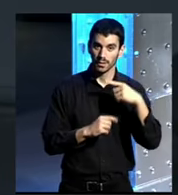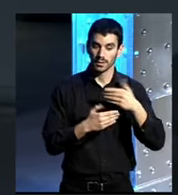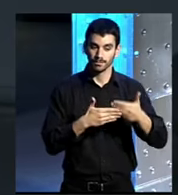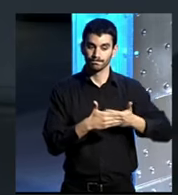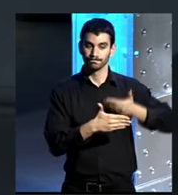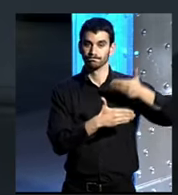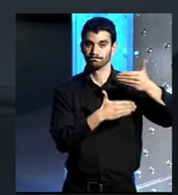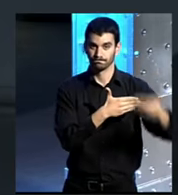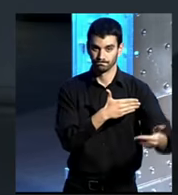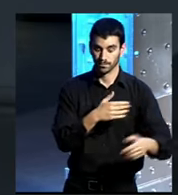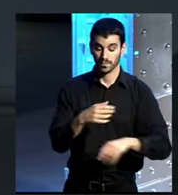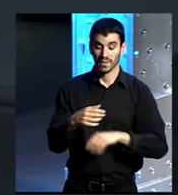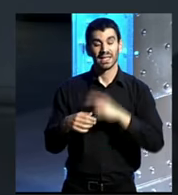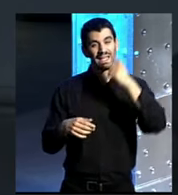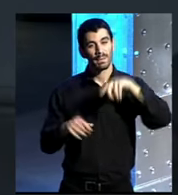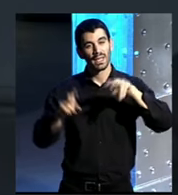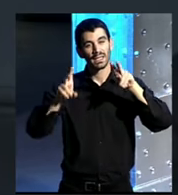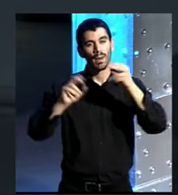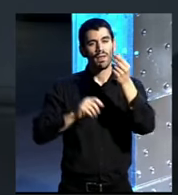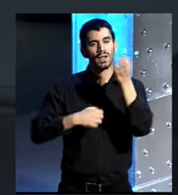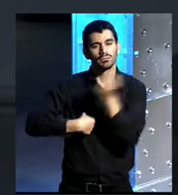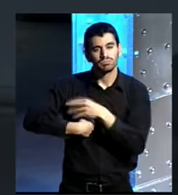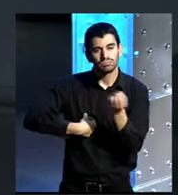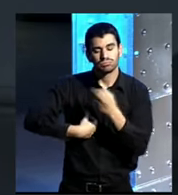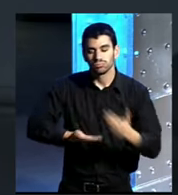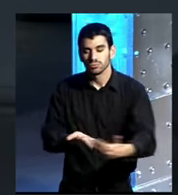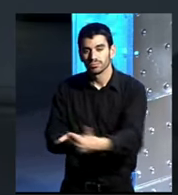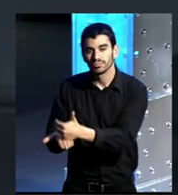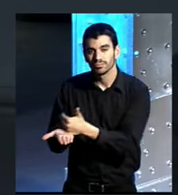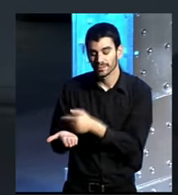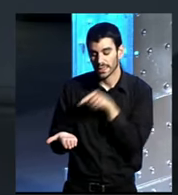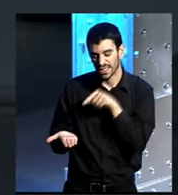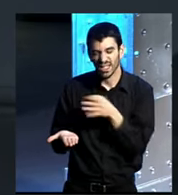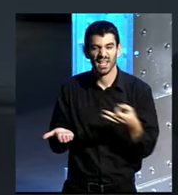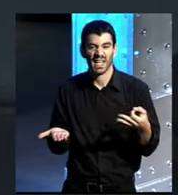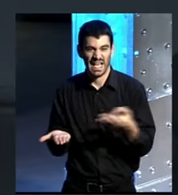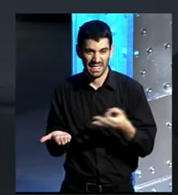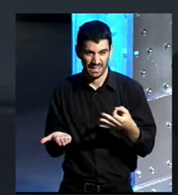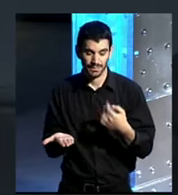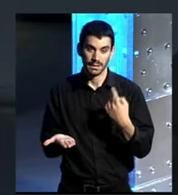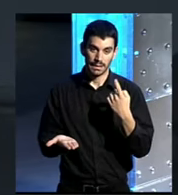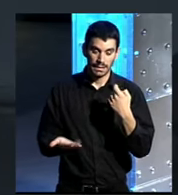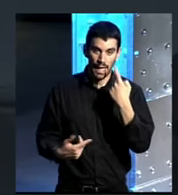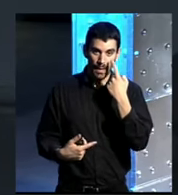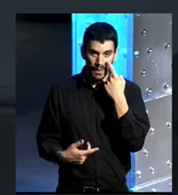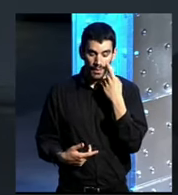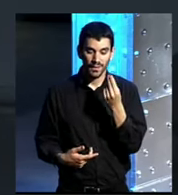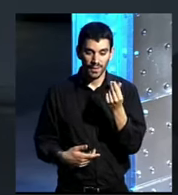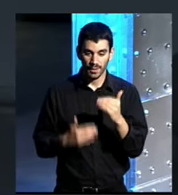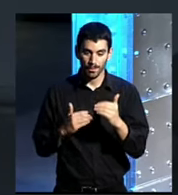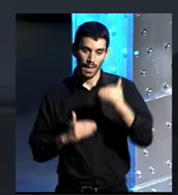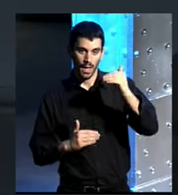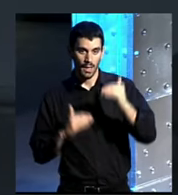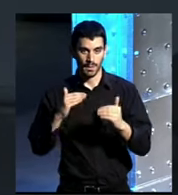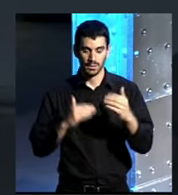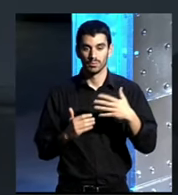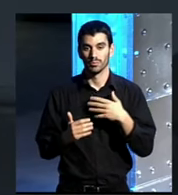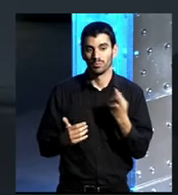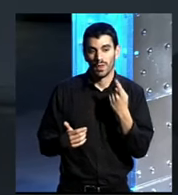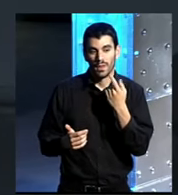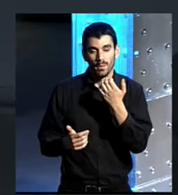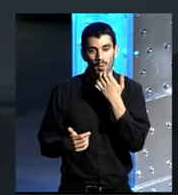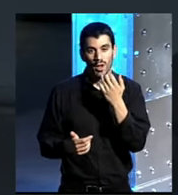de lucro, qué significa cuando se trabaja con estos mercados, y de escala, pues eso, que igual son muchos